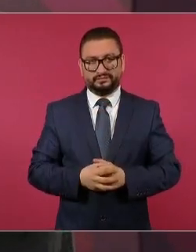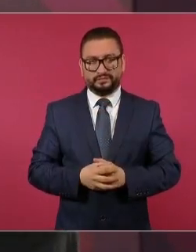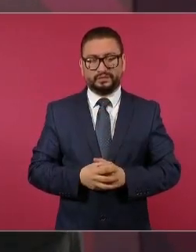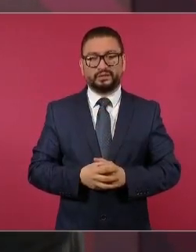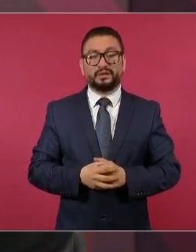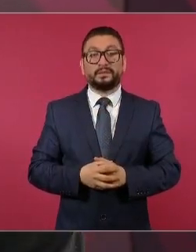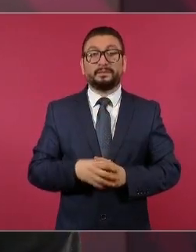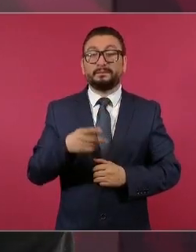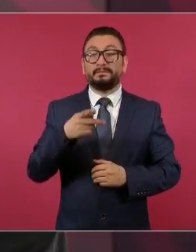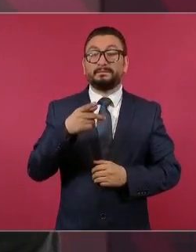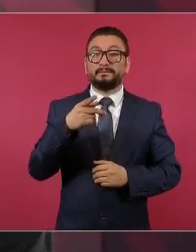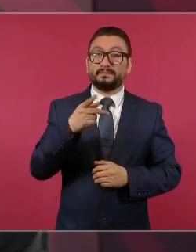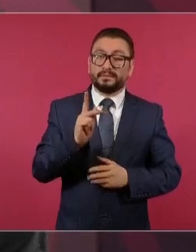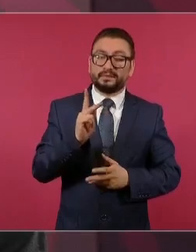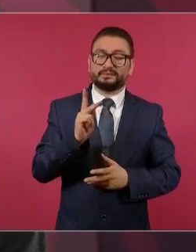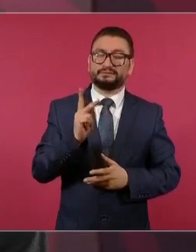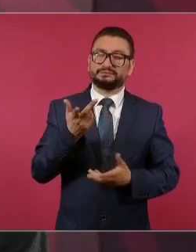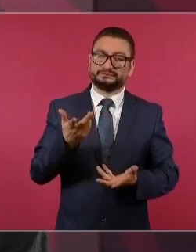pero